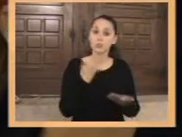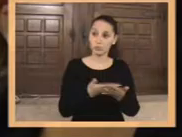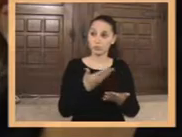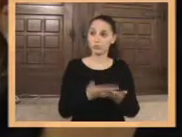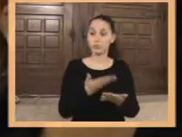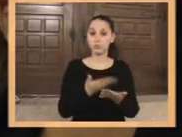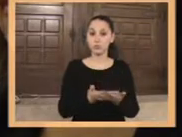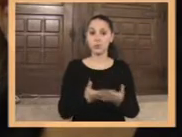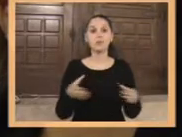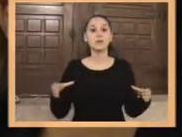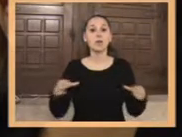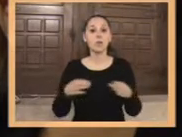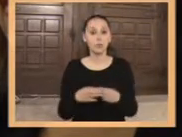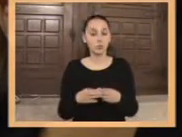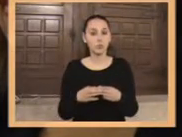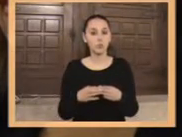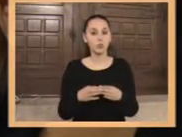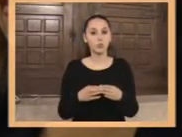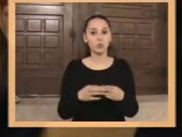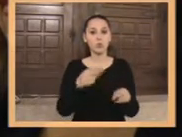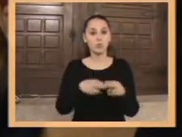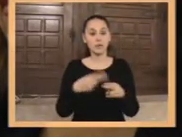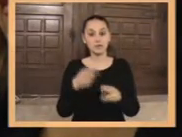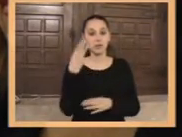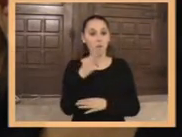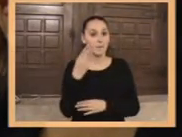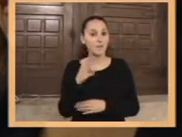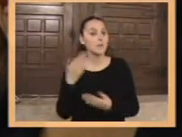Grupo Municipal del Partido Popular, si me lo permiten,